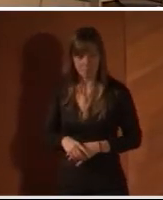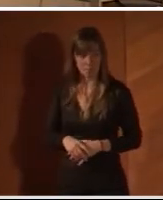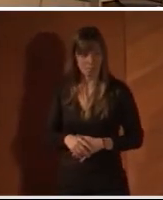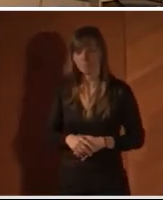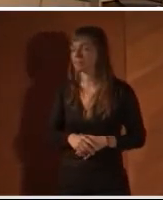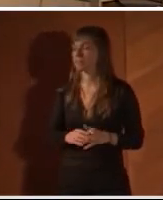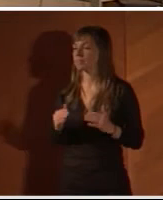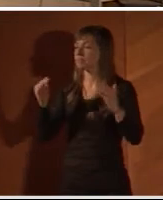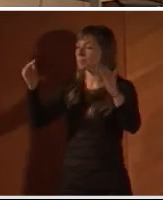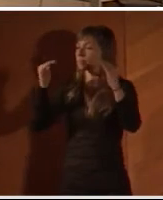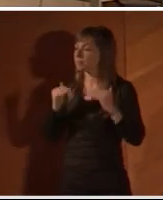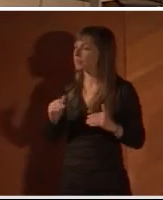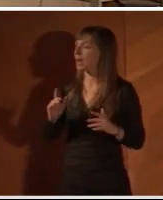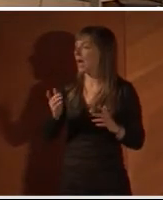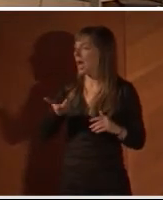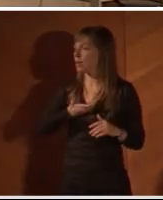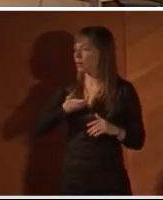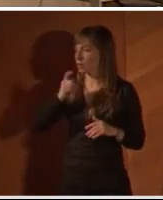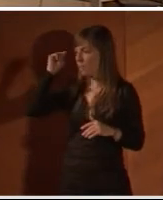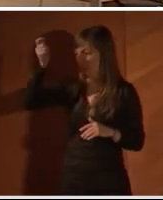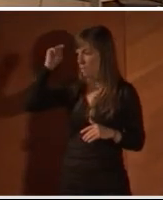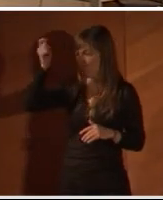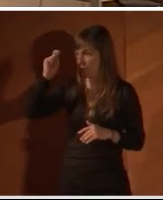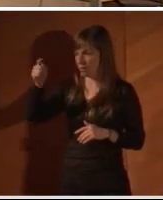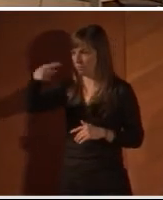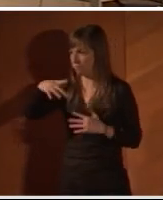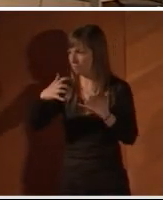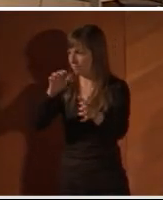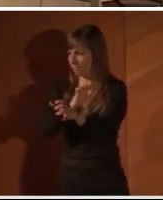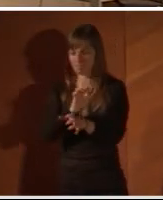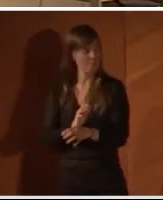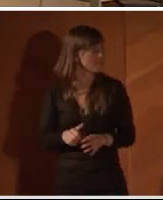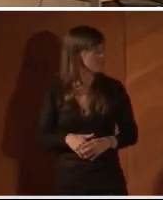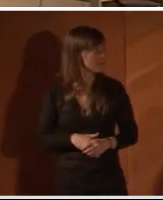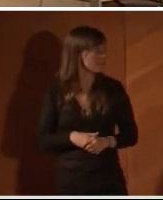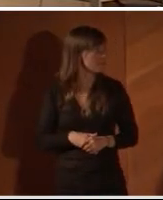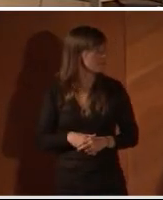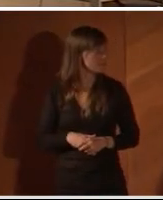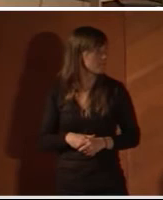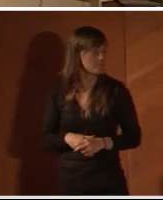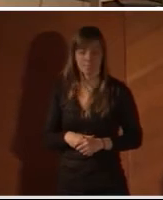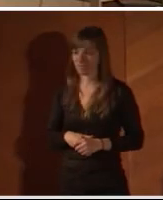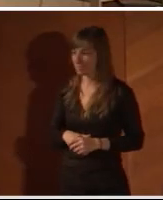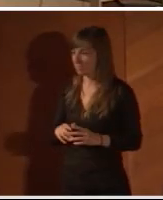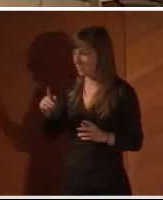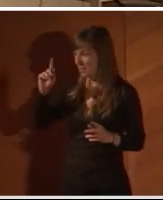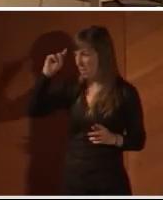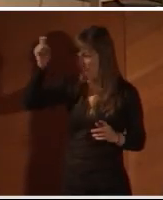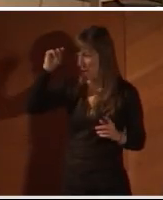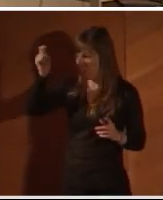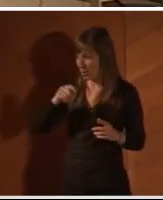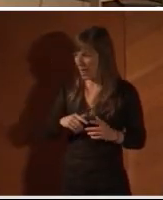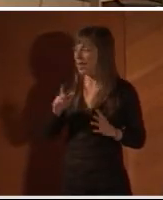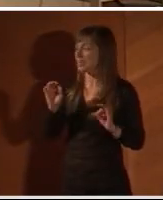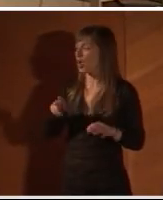Vamos con el Ayuntamiento de Pamplona. Alberto Lavarga, concejal de Participación